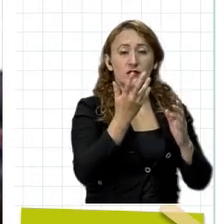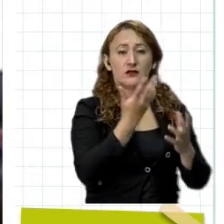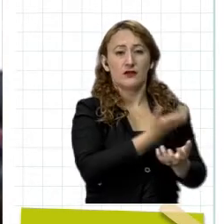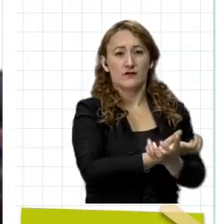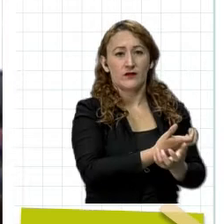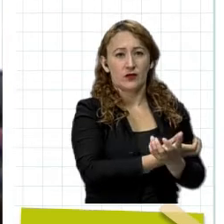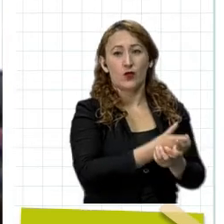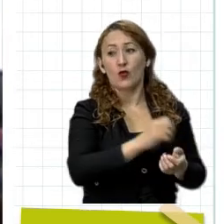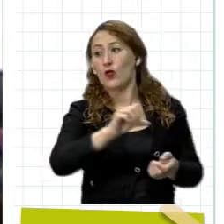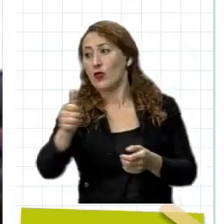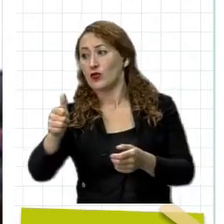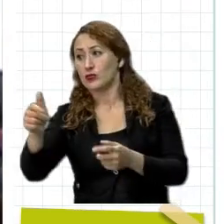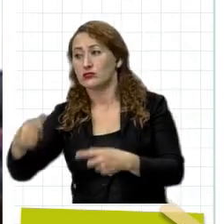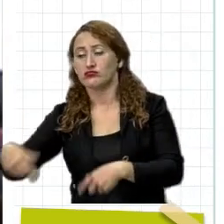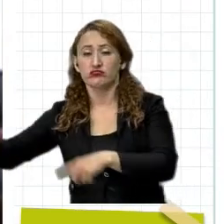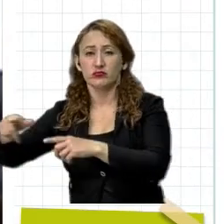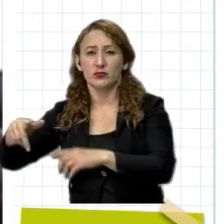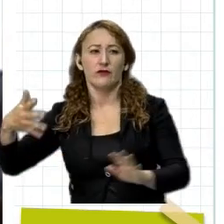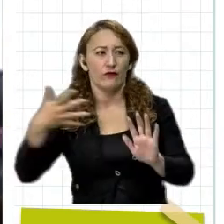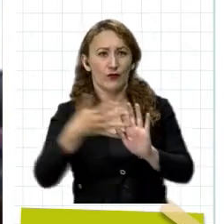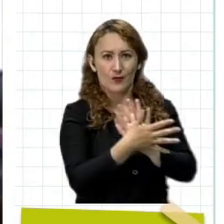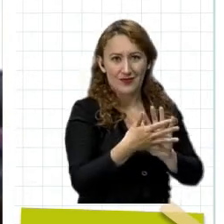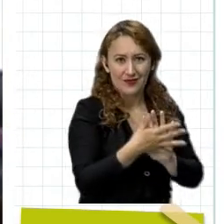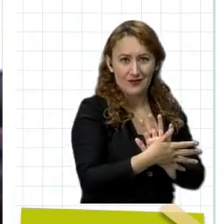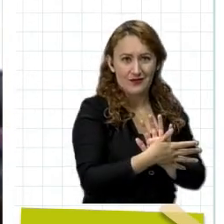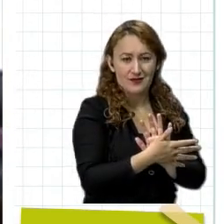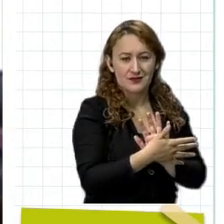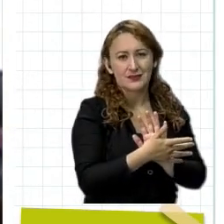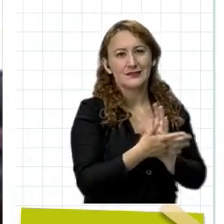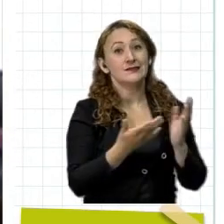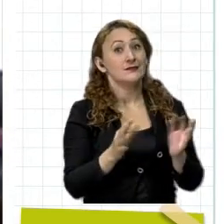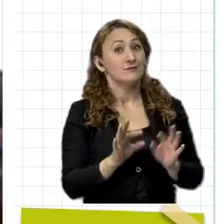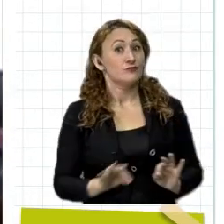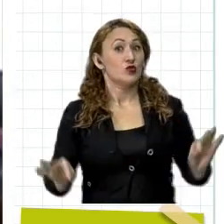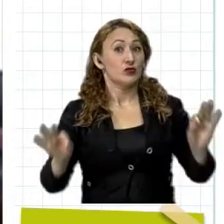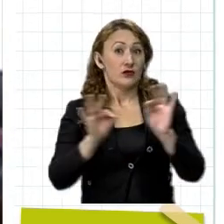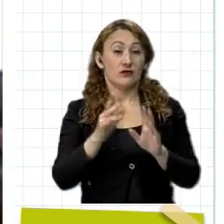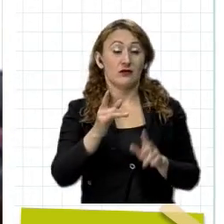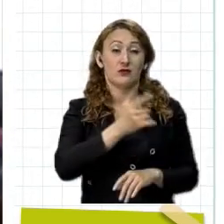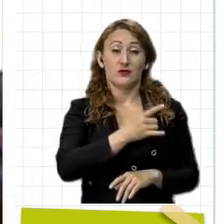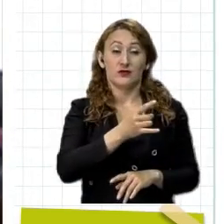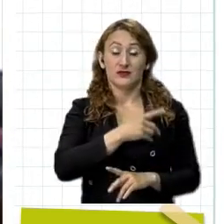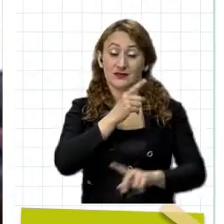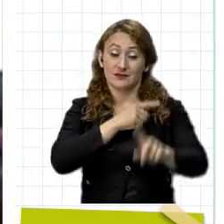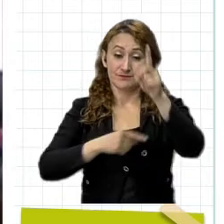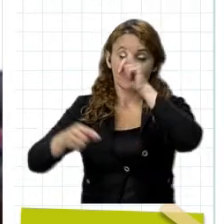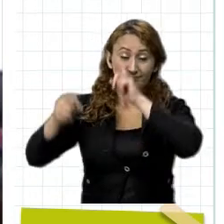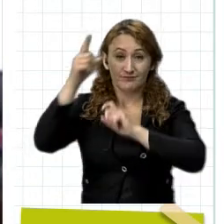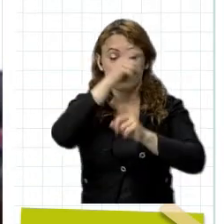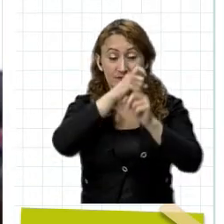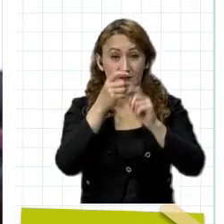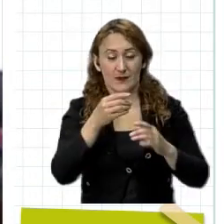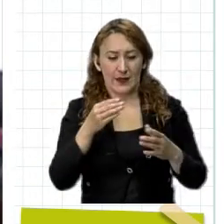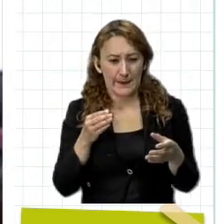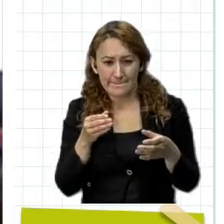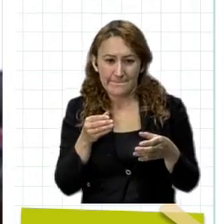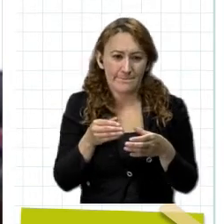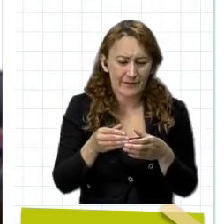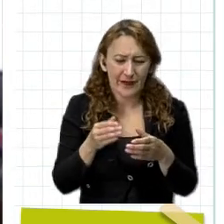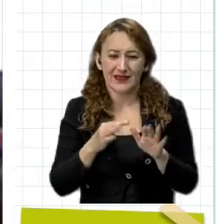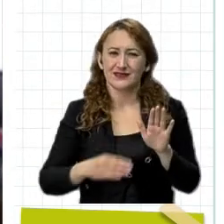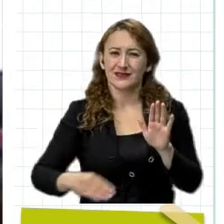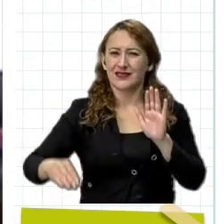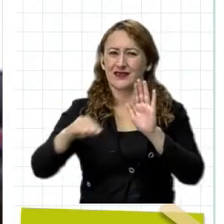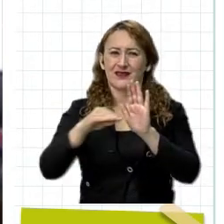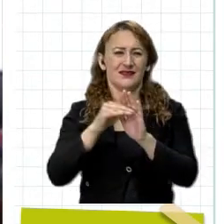informantes. Es importante que la universidad reflexione sobre su adhesión acrítica al modelo de estandarización